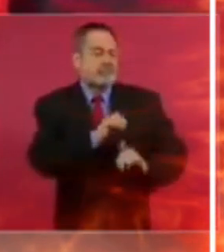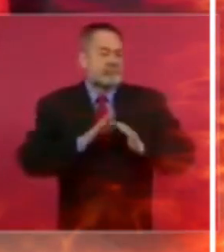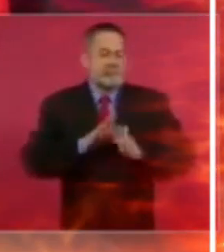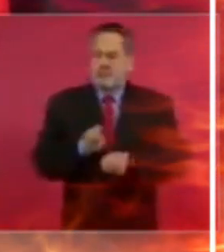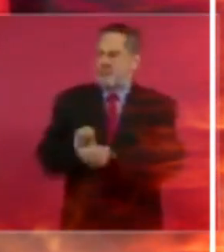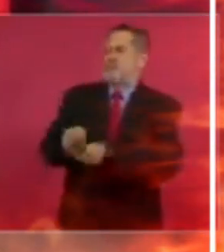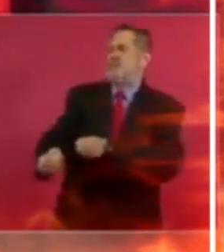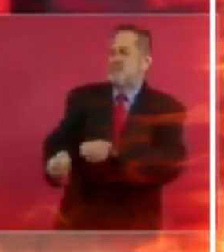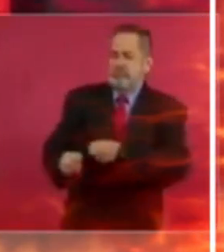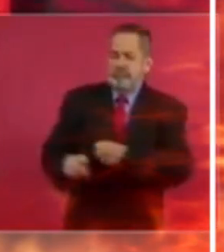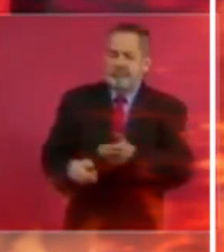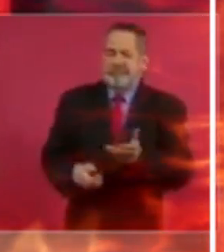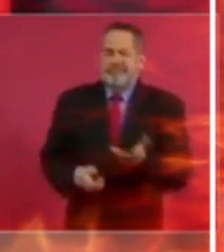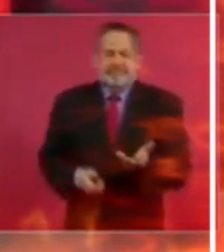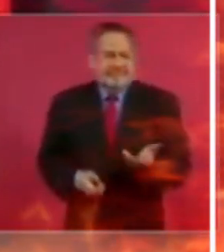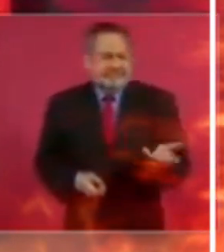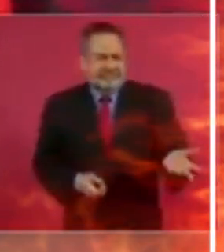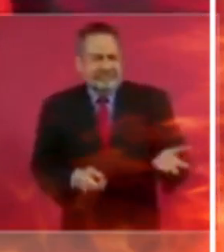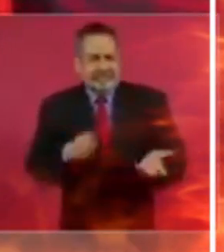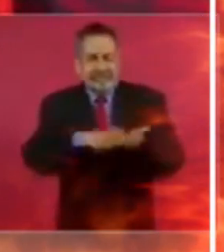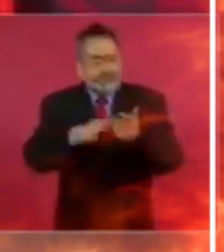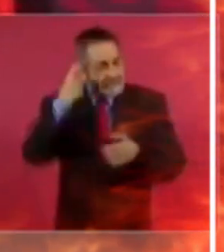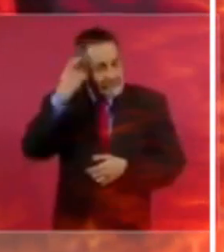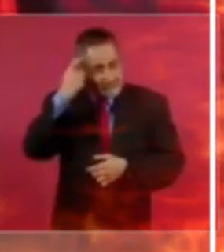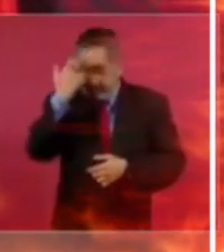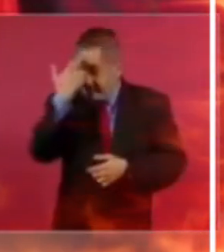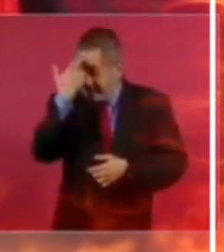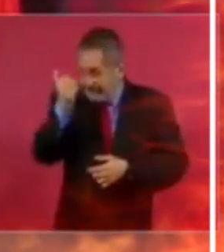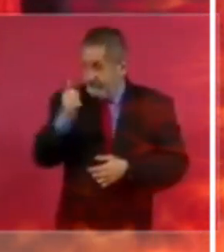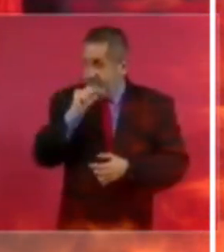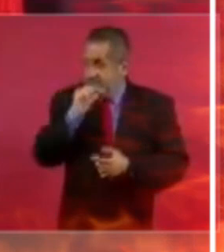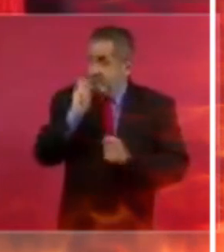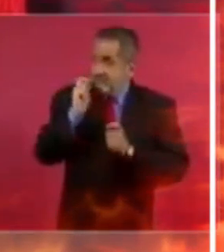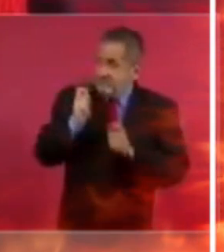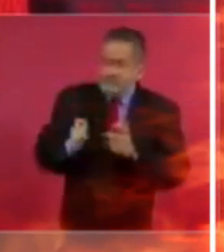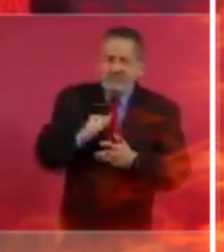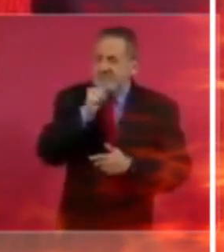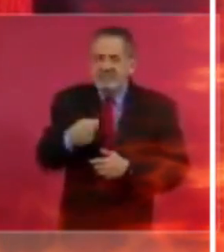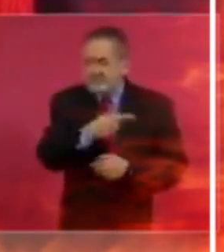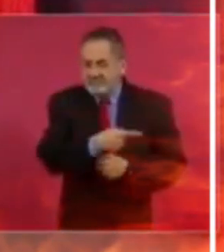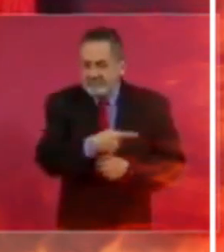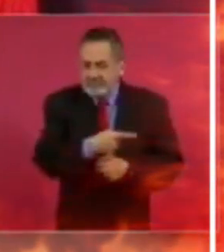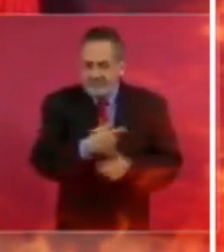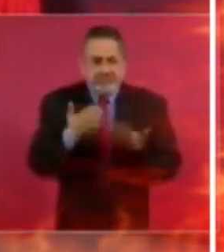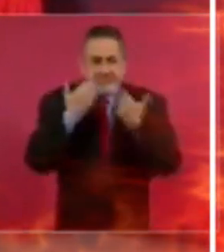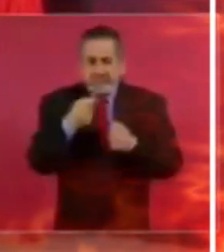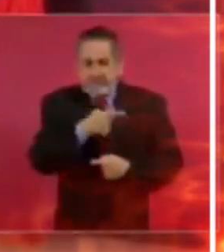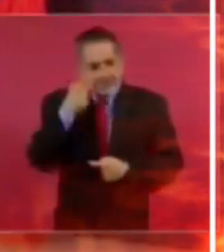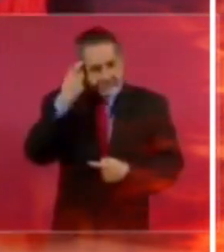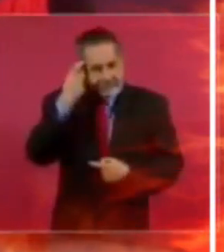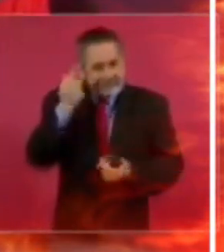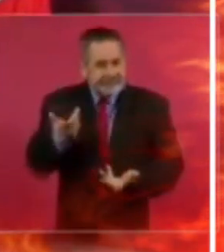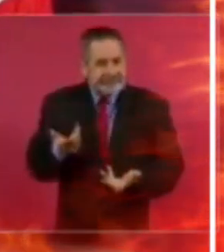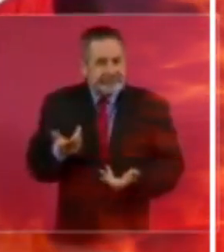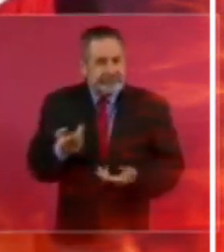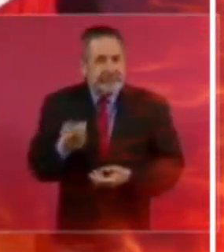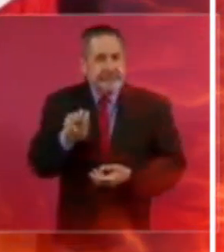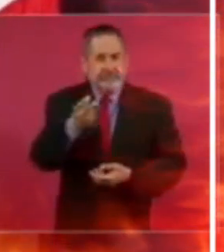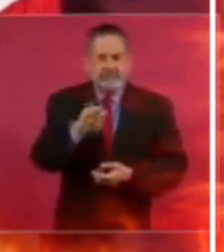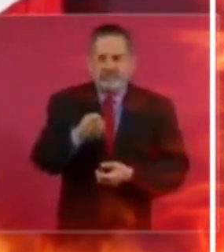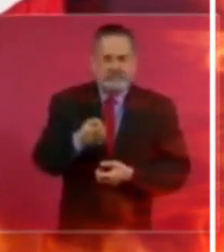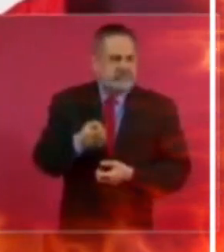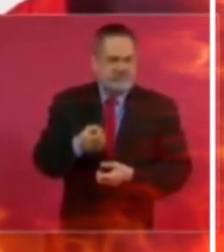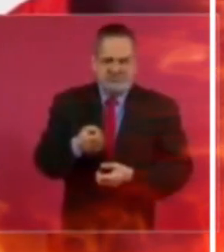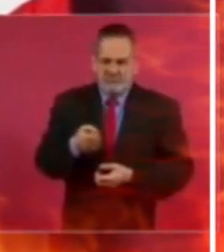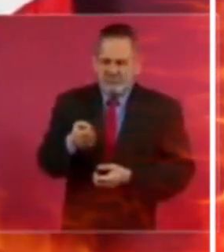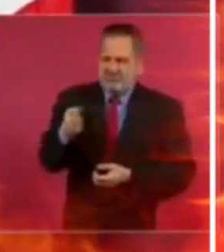falso discurso de izquierda. Pero bueno, y el merolico dice, yo no me quiero meter en eso, pero... Y se